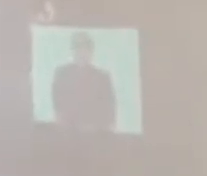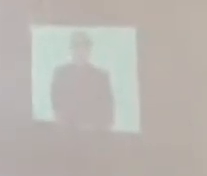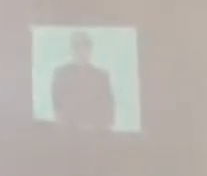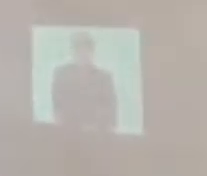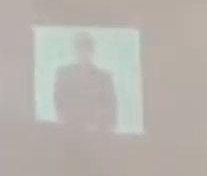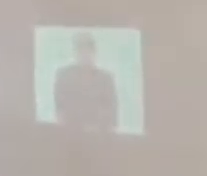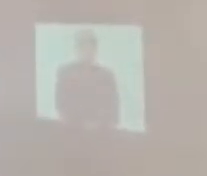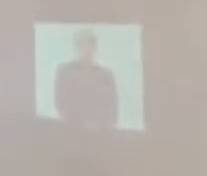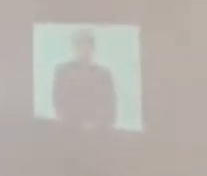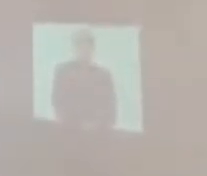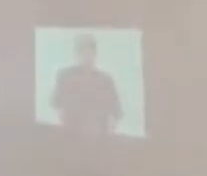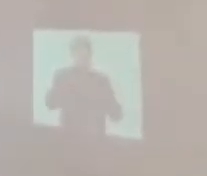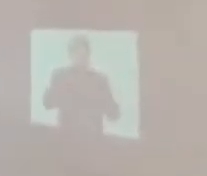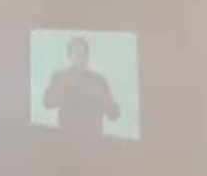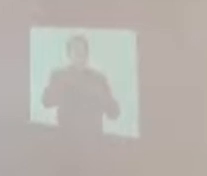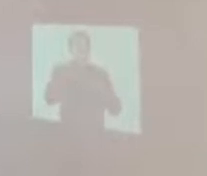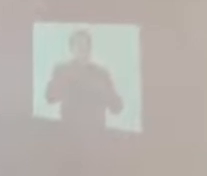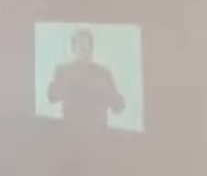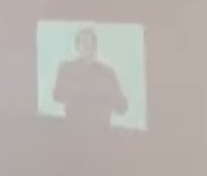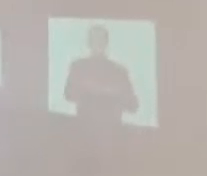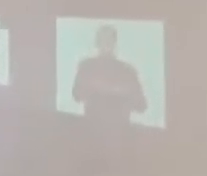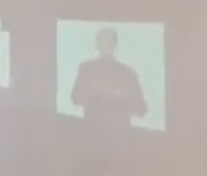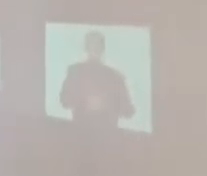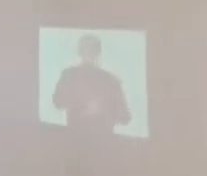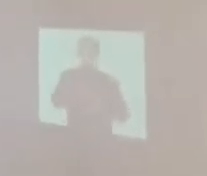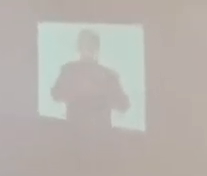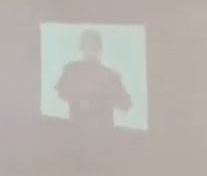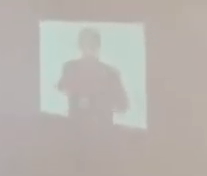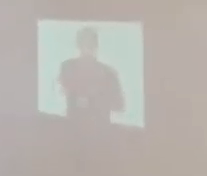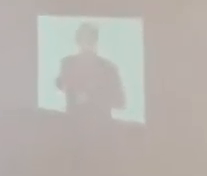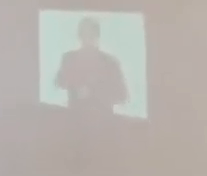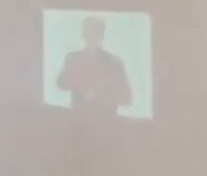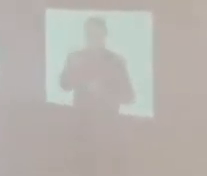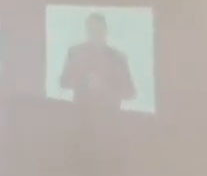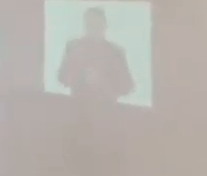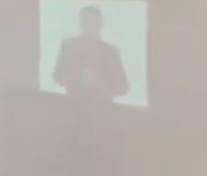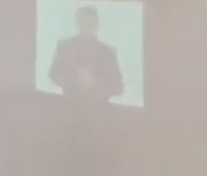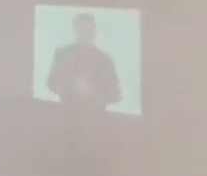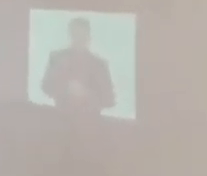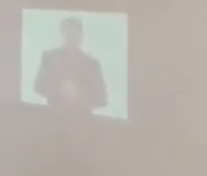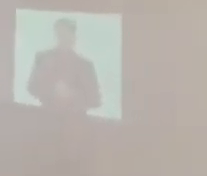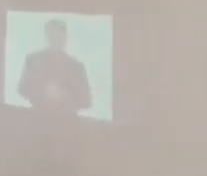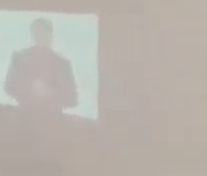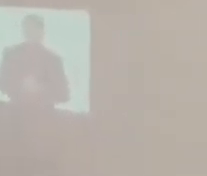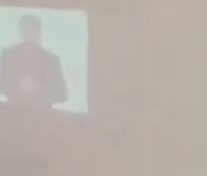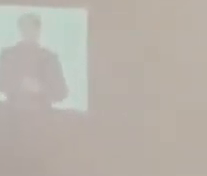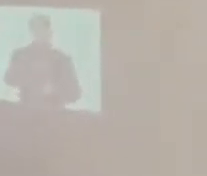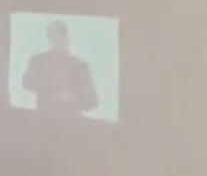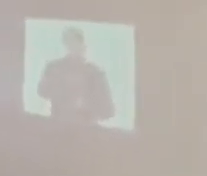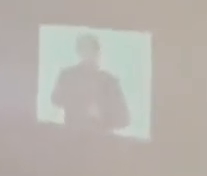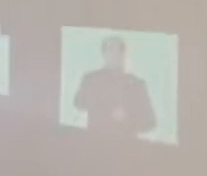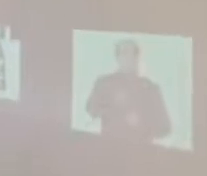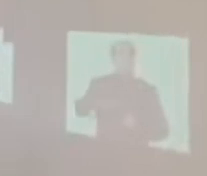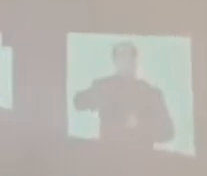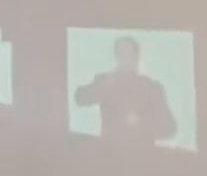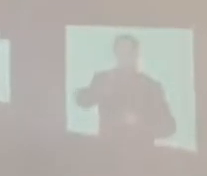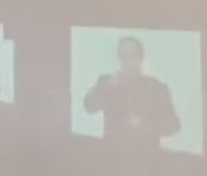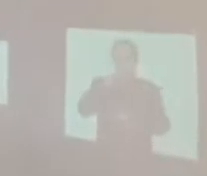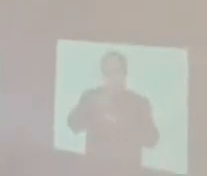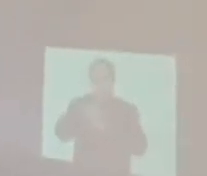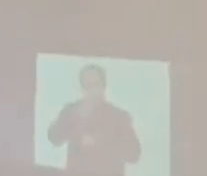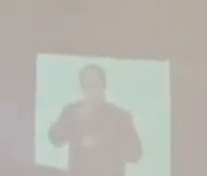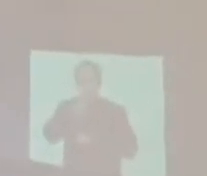Quiero agradecer la presencia de todas y todos ustedes, en especial de los secretarios y